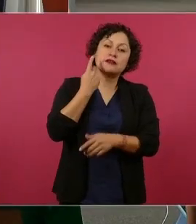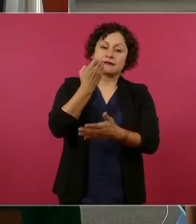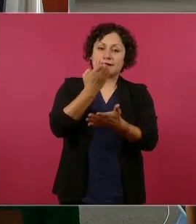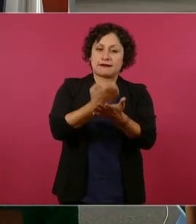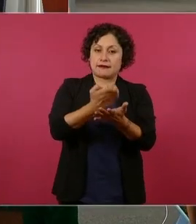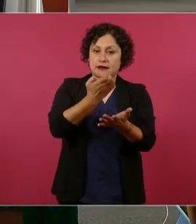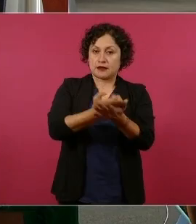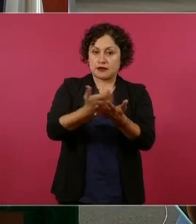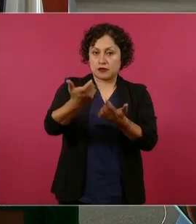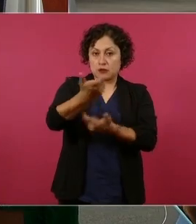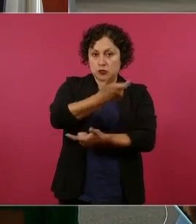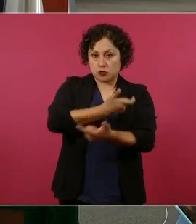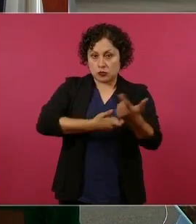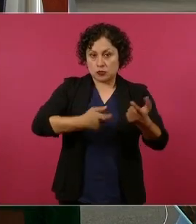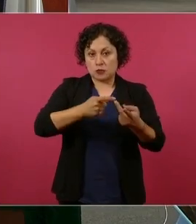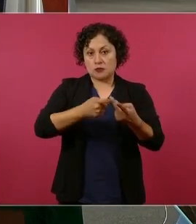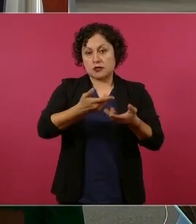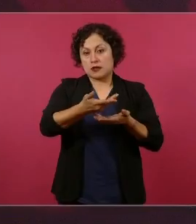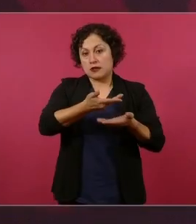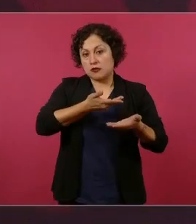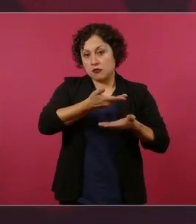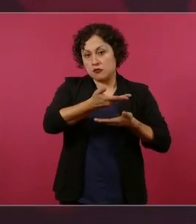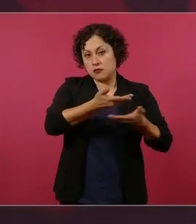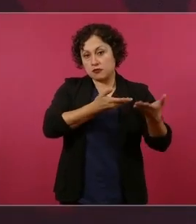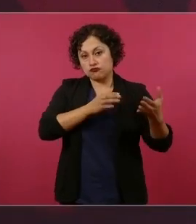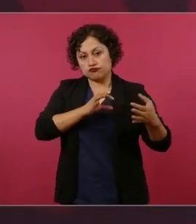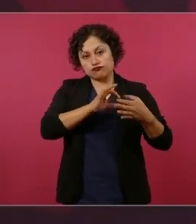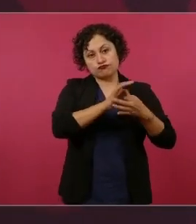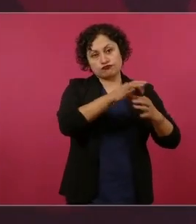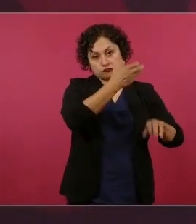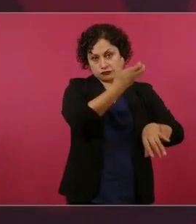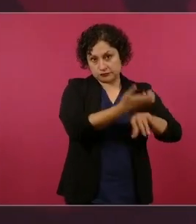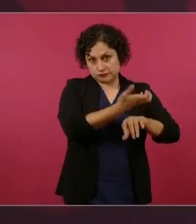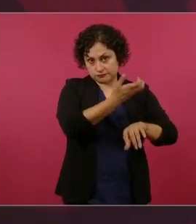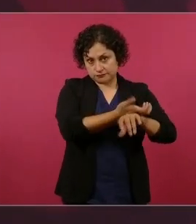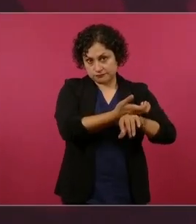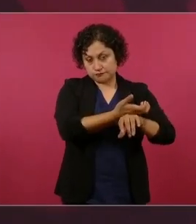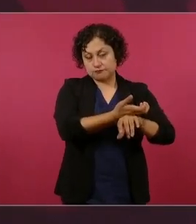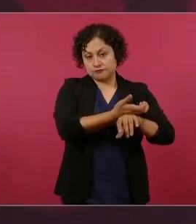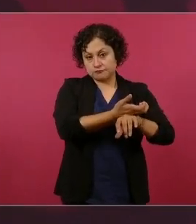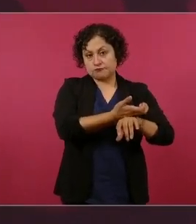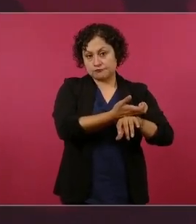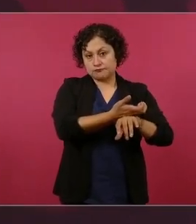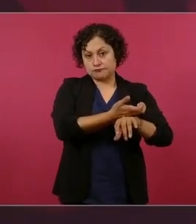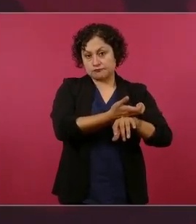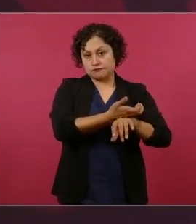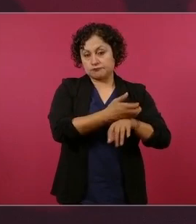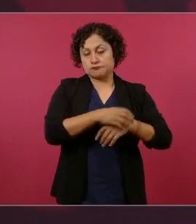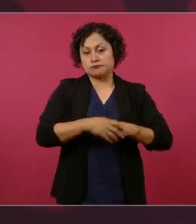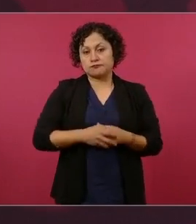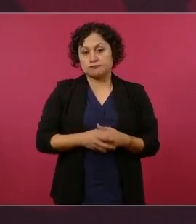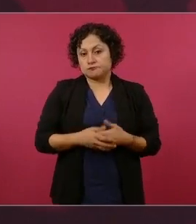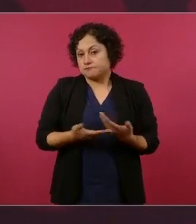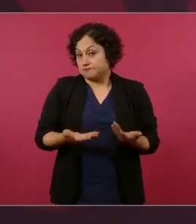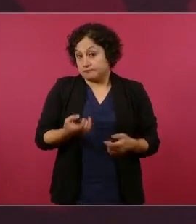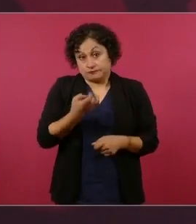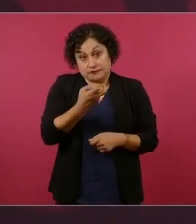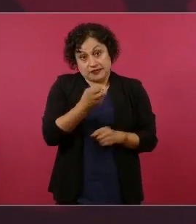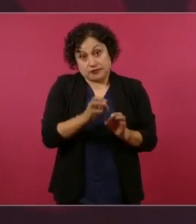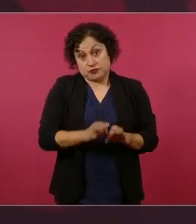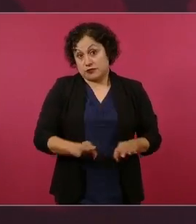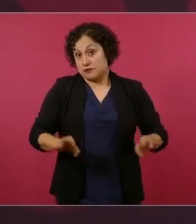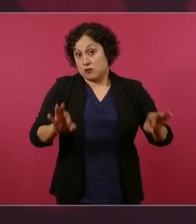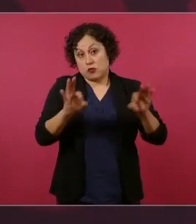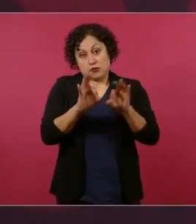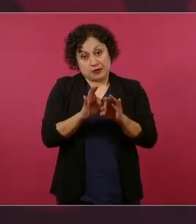comercial con el gobierno de Estados Unidos, que es muy importante. A